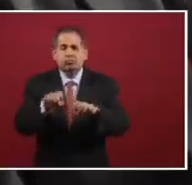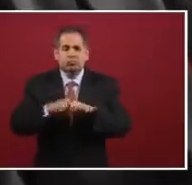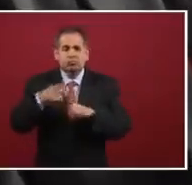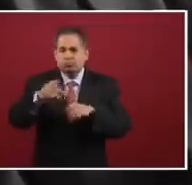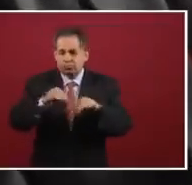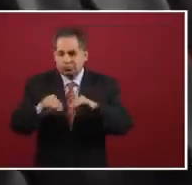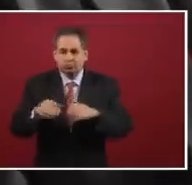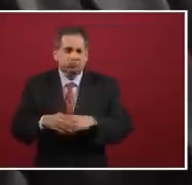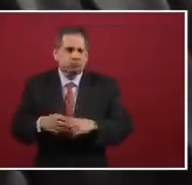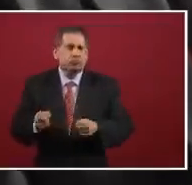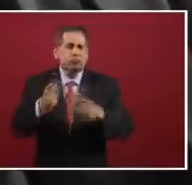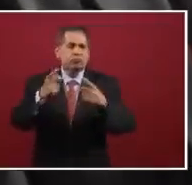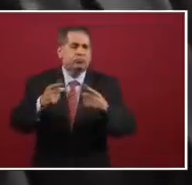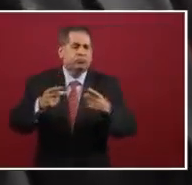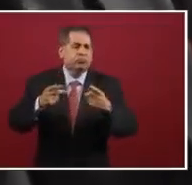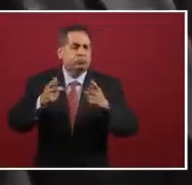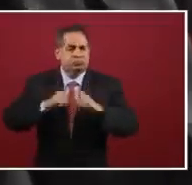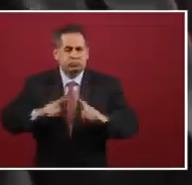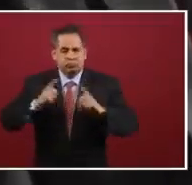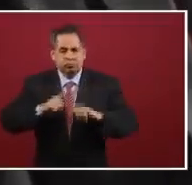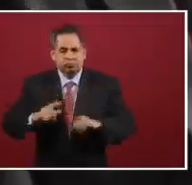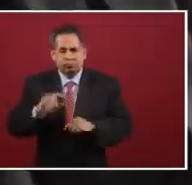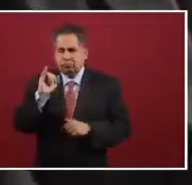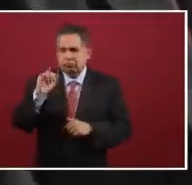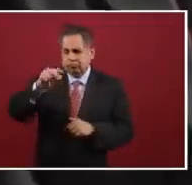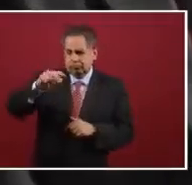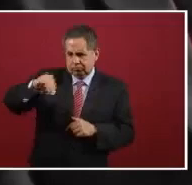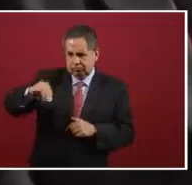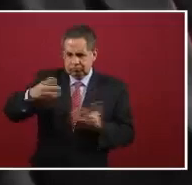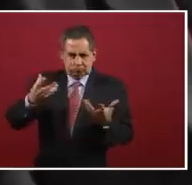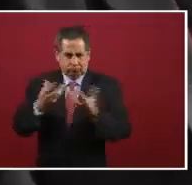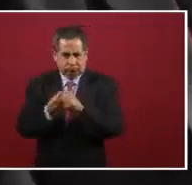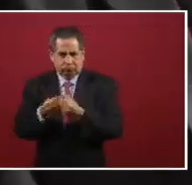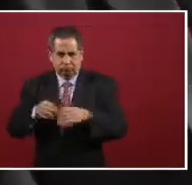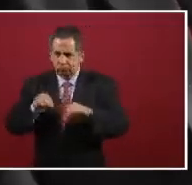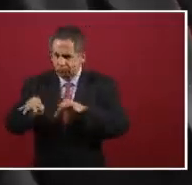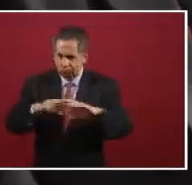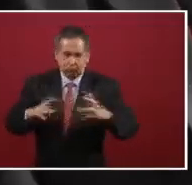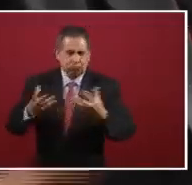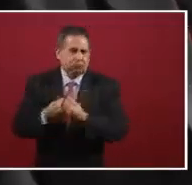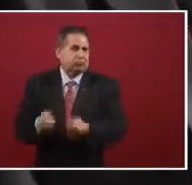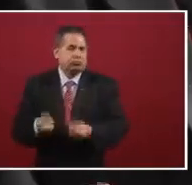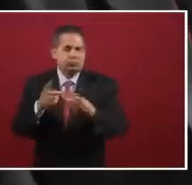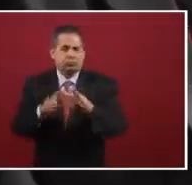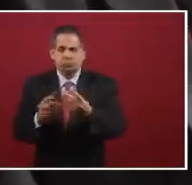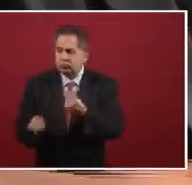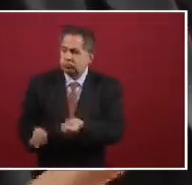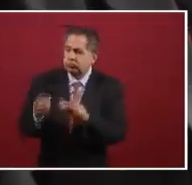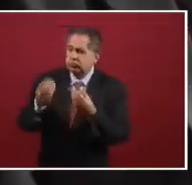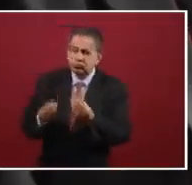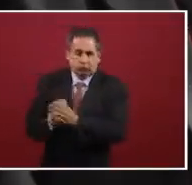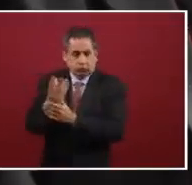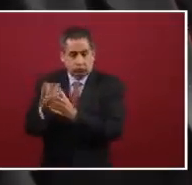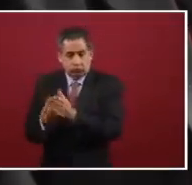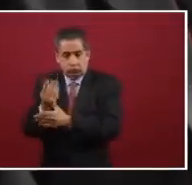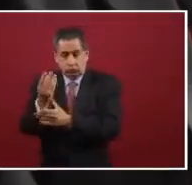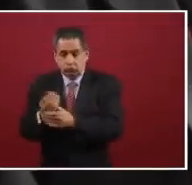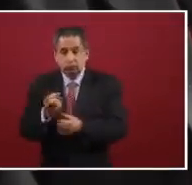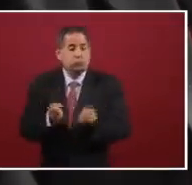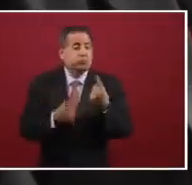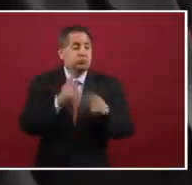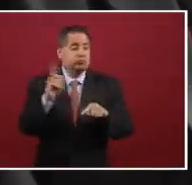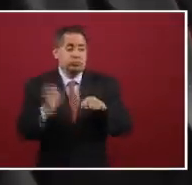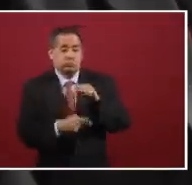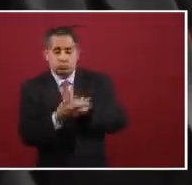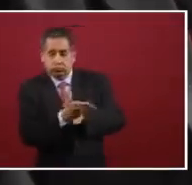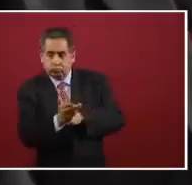trabajo. ¿Cuántos agentes de migración están actualmente operando? ¿Cuántos son nuevos? Es decir, ¿cuántos fueron dados de baja?